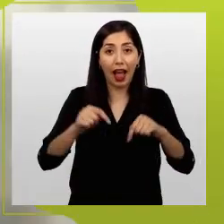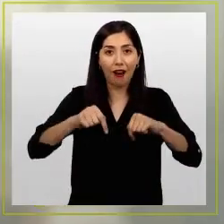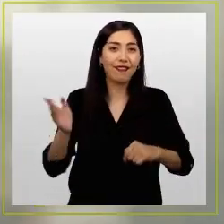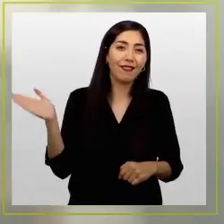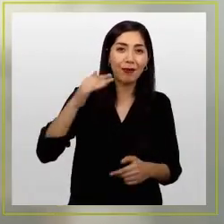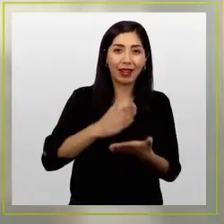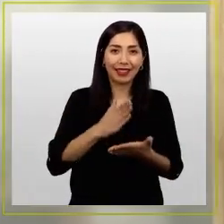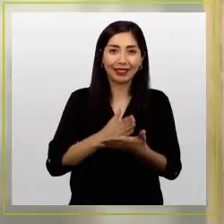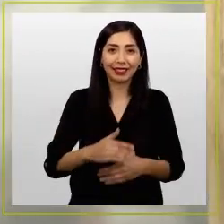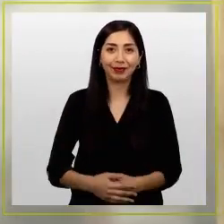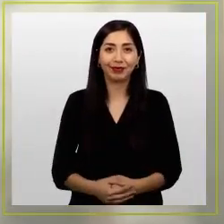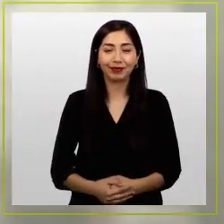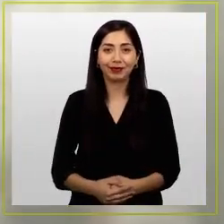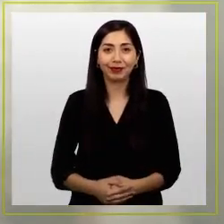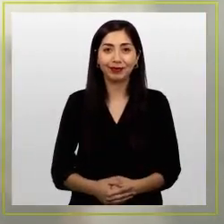clase.